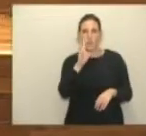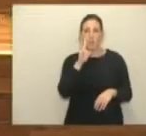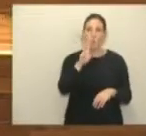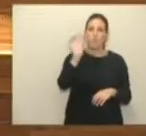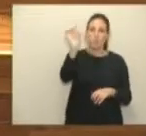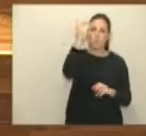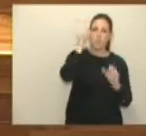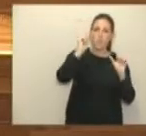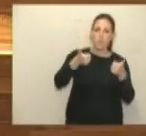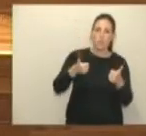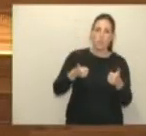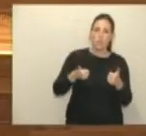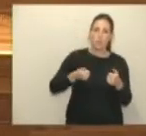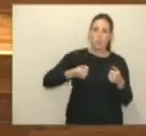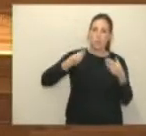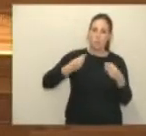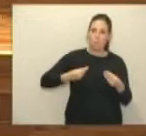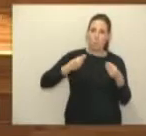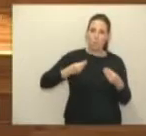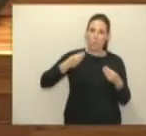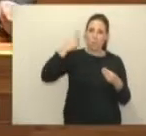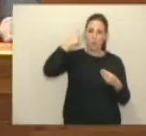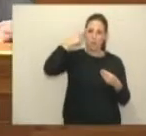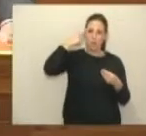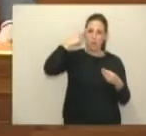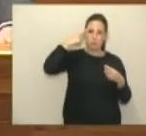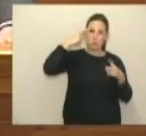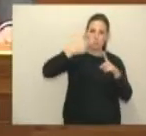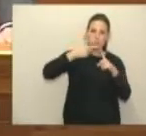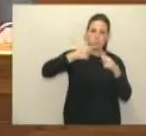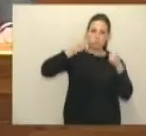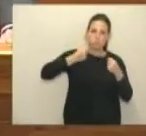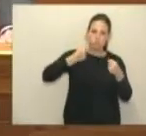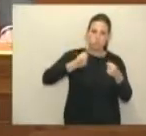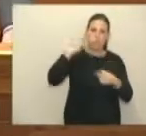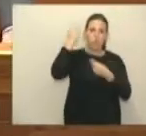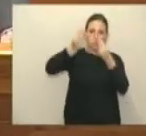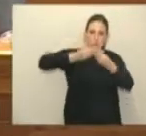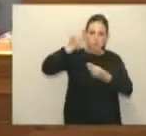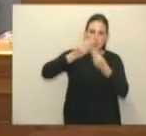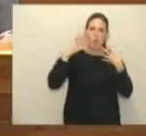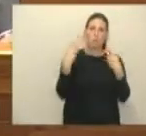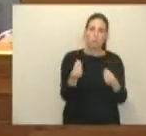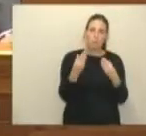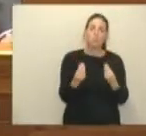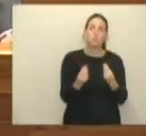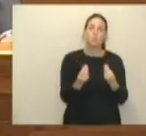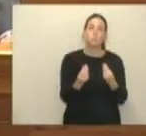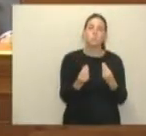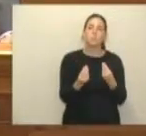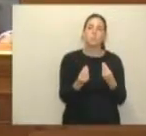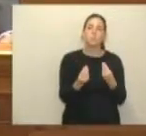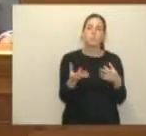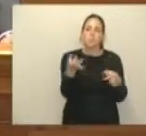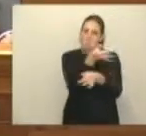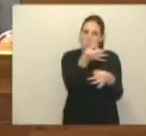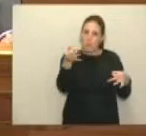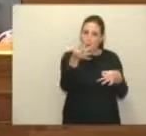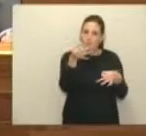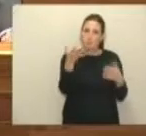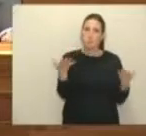iniciativa prolija, concienzuda, muy reflexionada y, en todo caso, oportuna, también diría